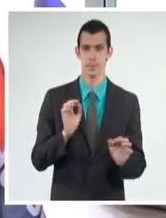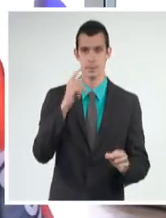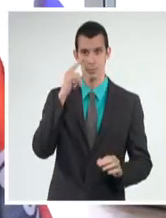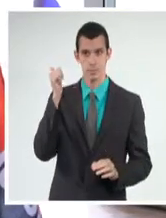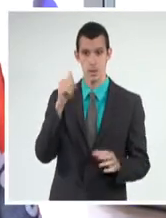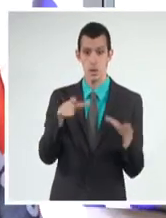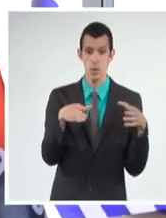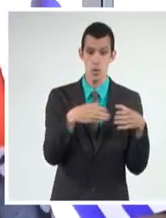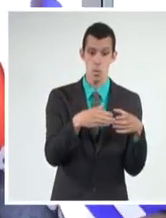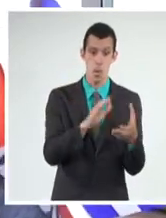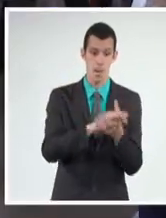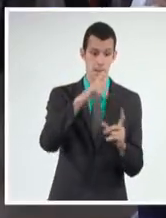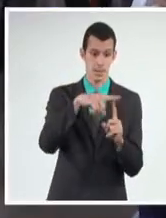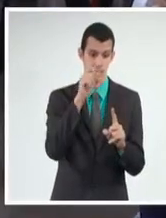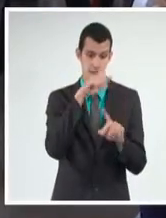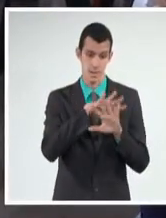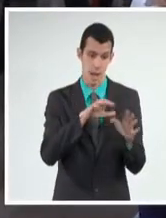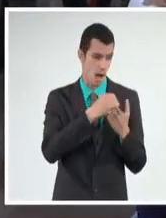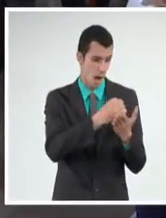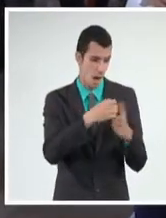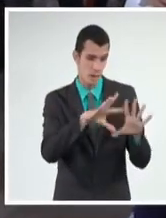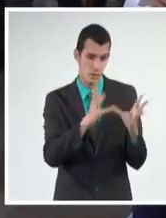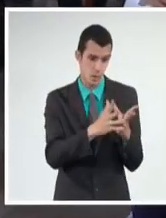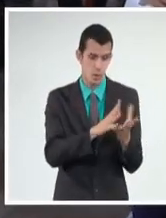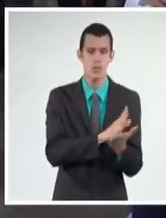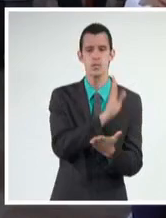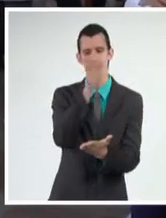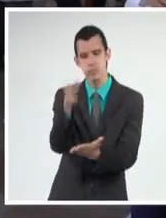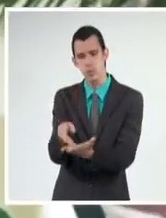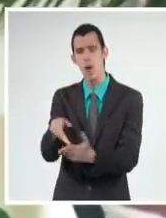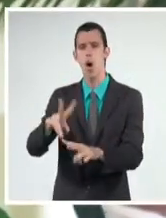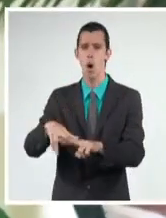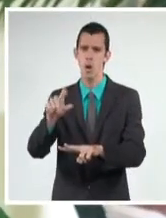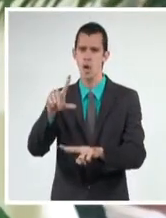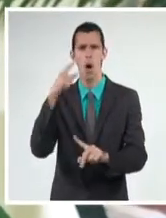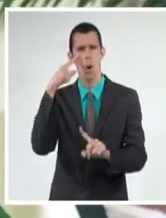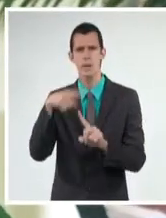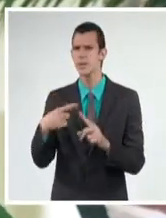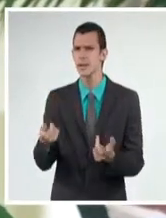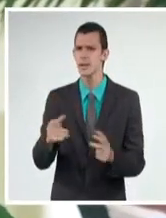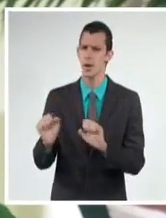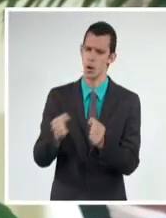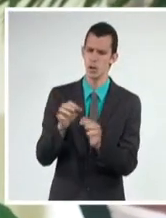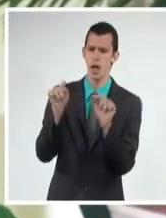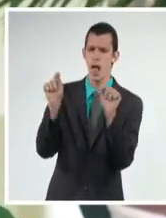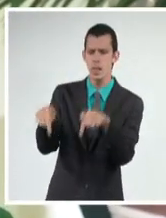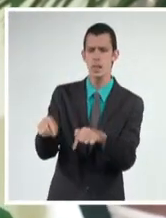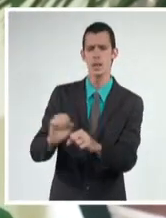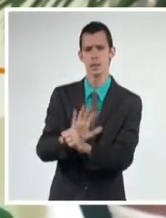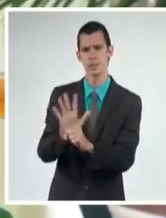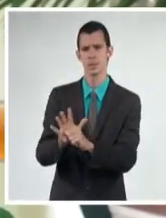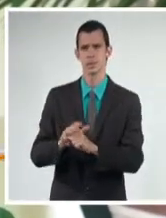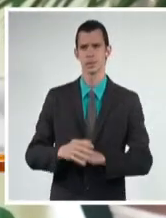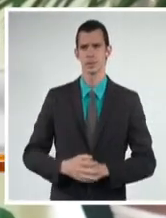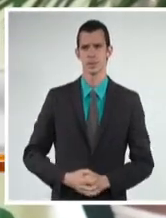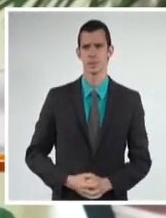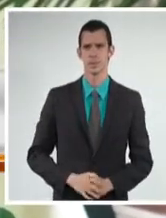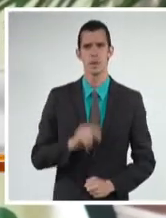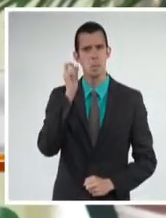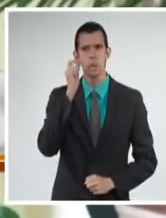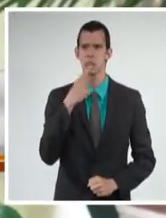Holguín con el objetivo de ayudar allí a controlar la COVID. La brigada dijo sí y aquí